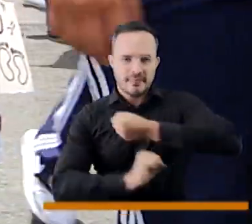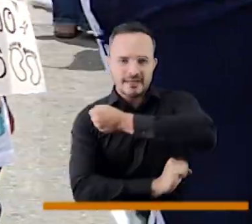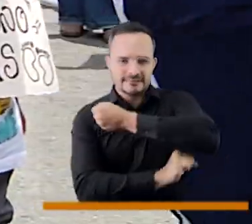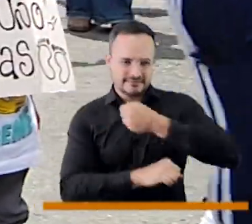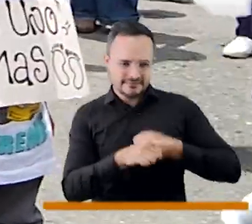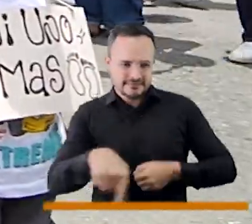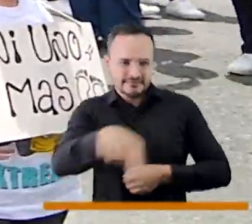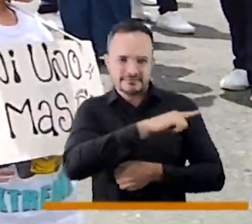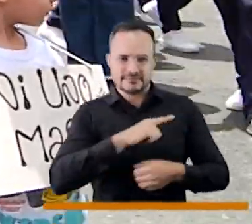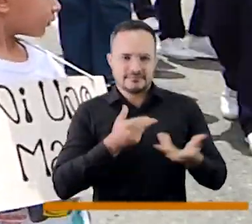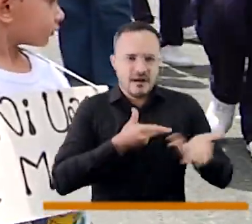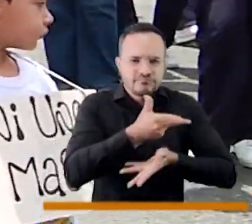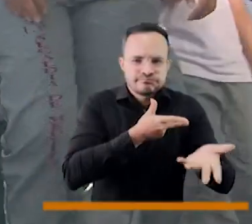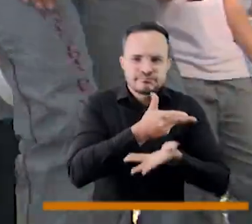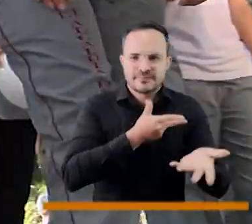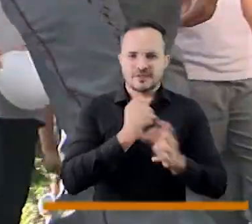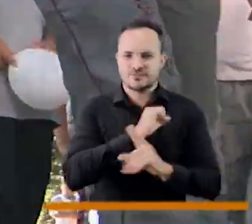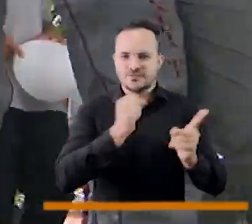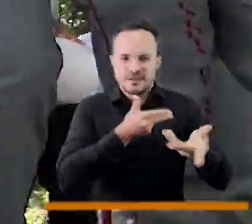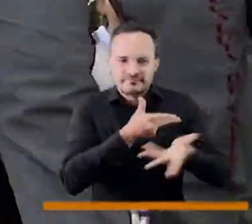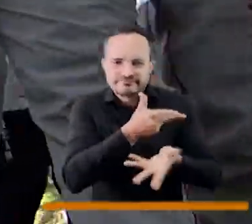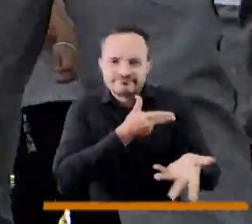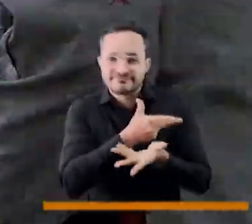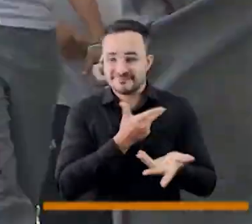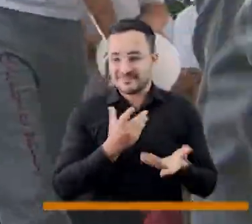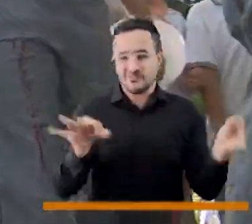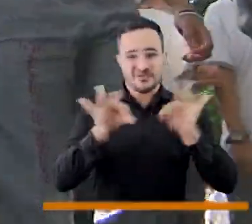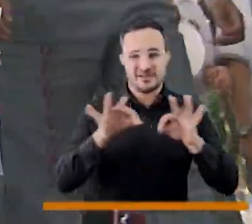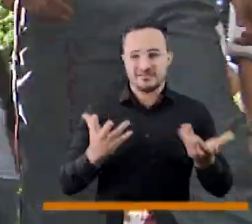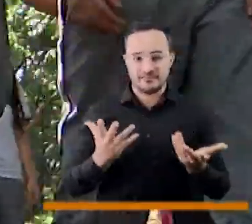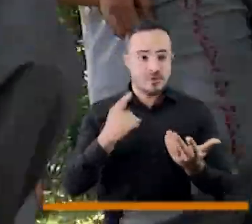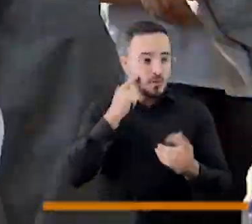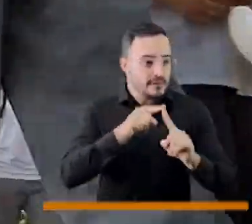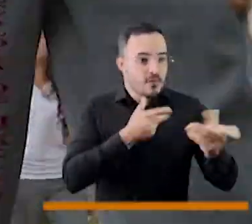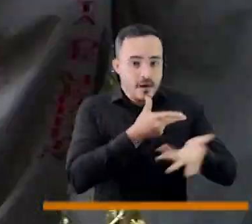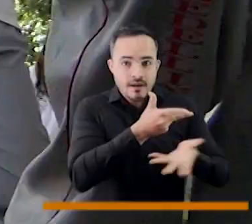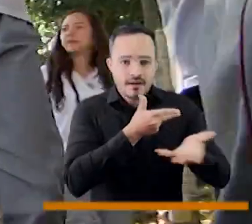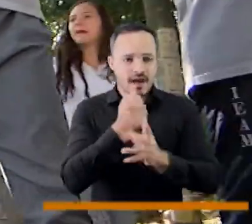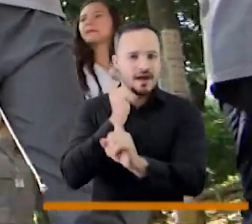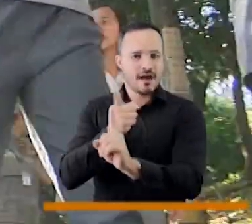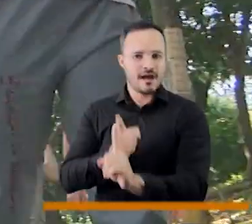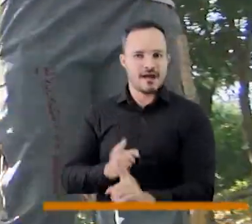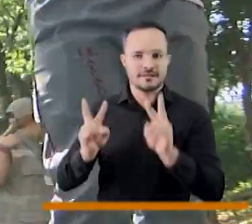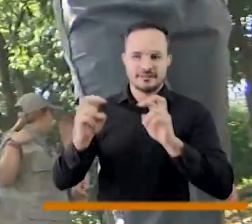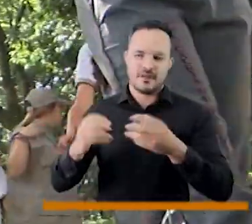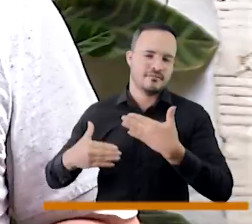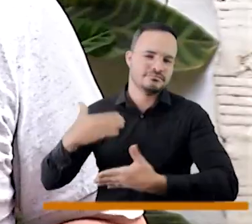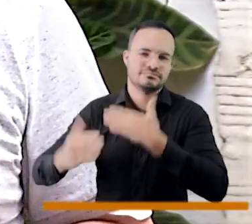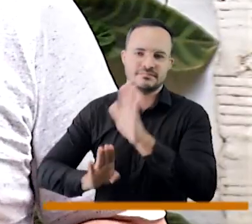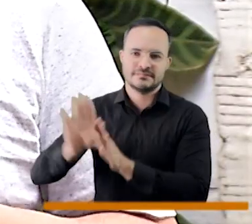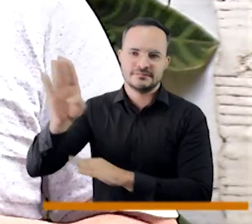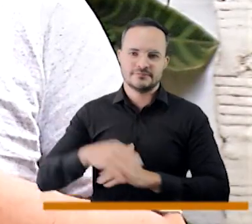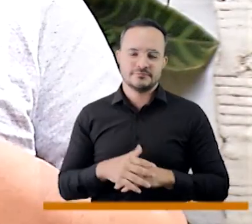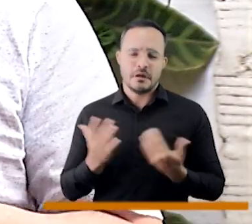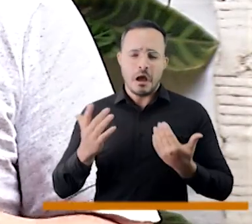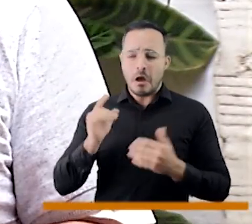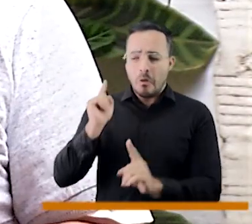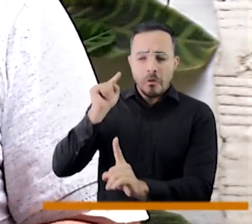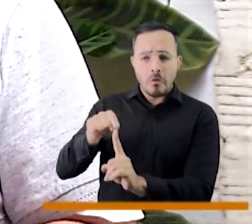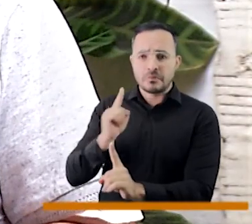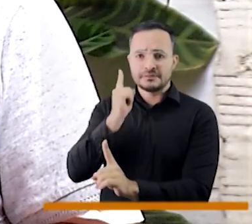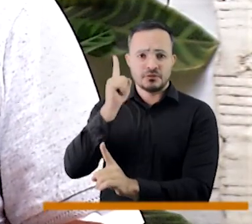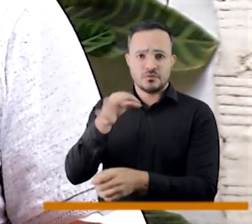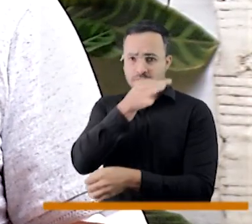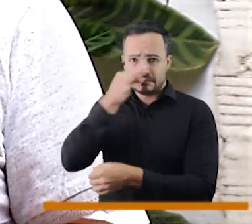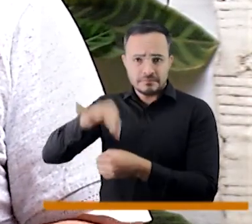que permitan generar las discusiones propias para el desarrollo local. No es solo por el tiempo de elecciones, sin embargo, digamos, en este momento